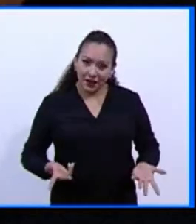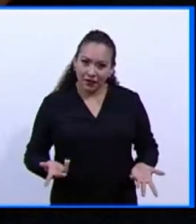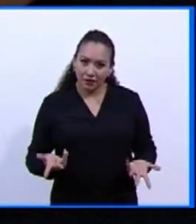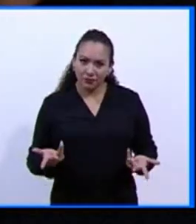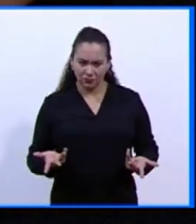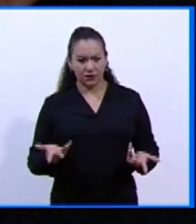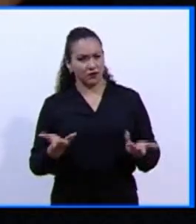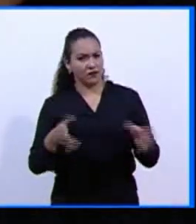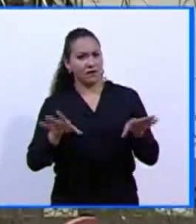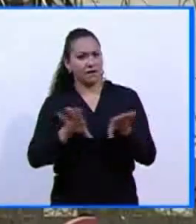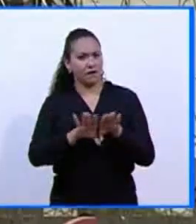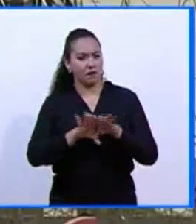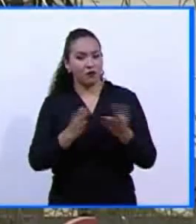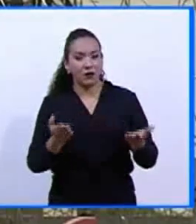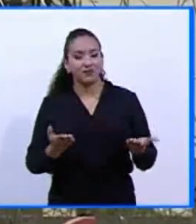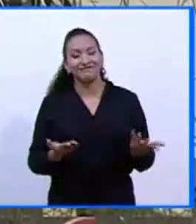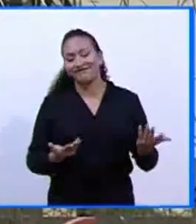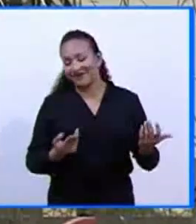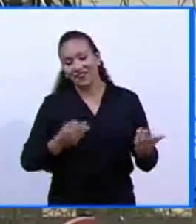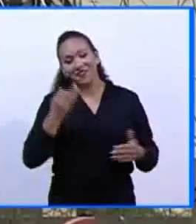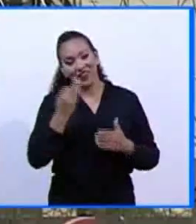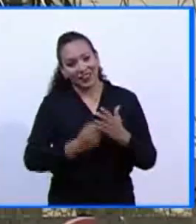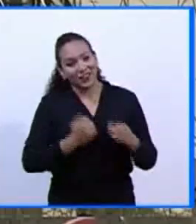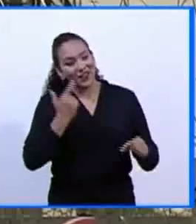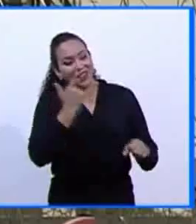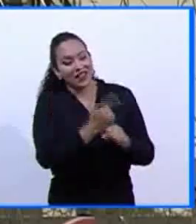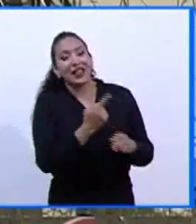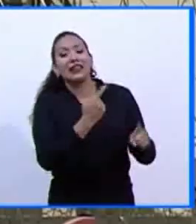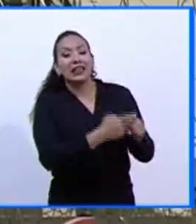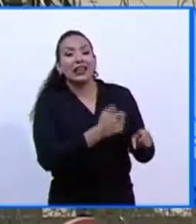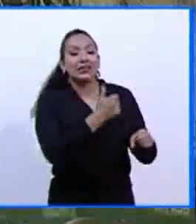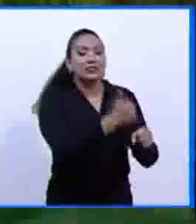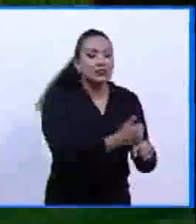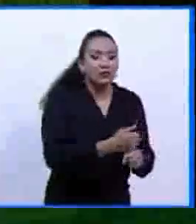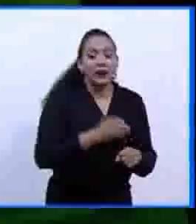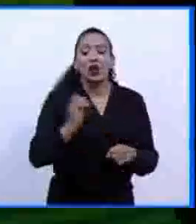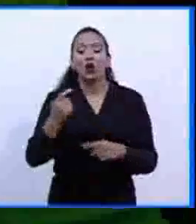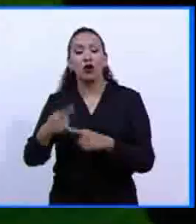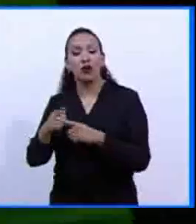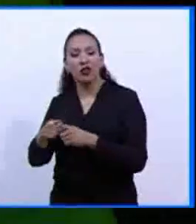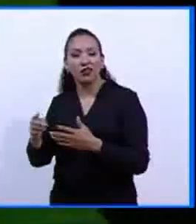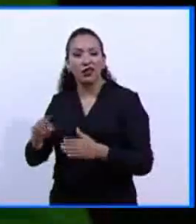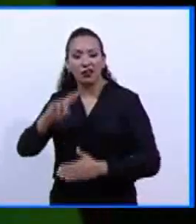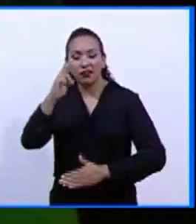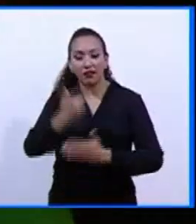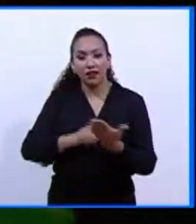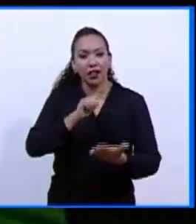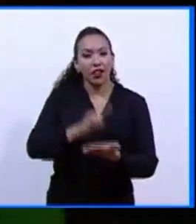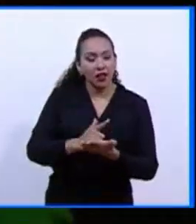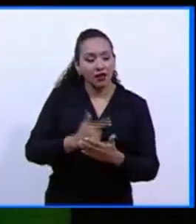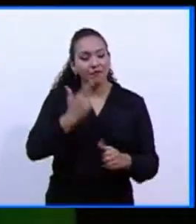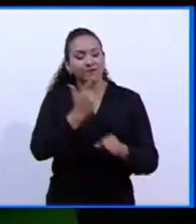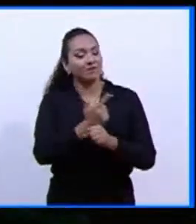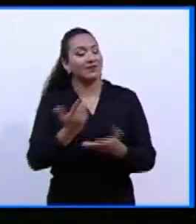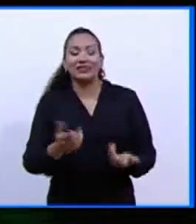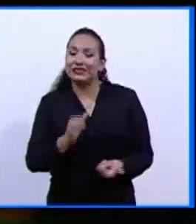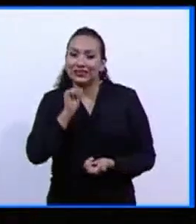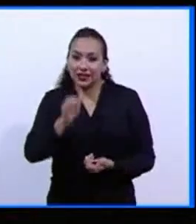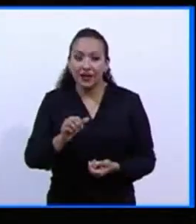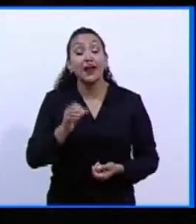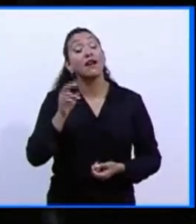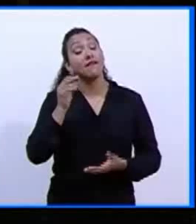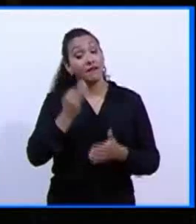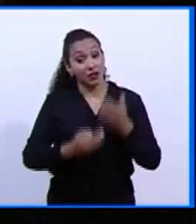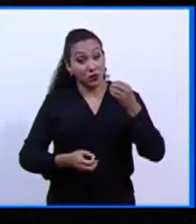a que no se identificó adecuadamente entre las víctimas y victimarias, además de que se detectó la falta de perspectiva